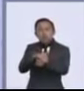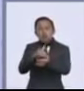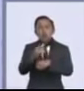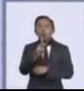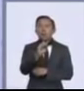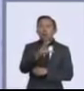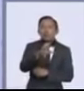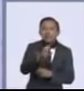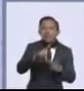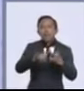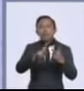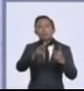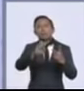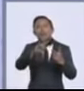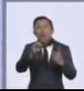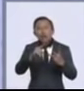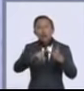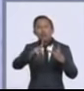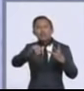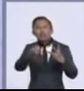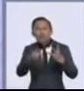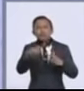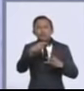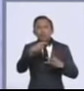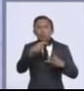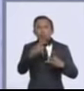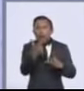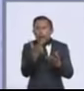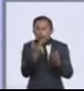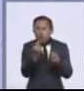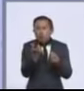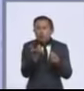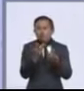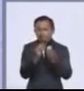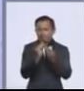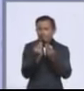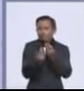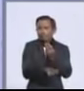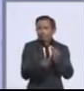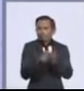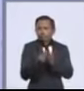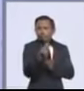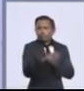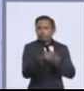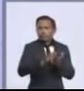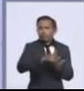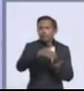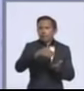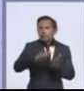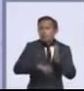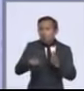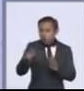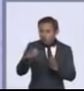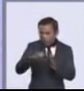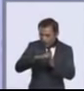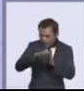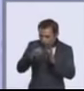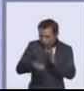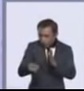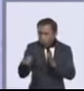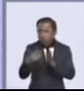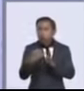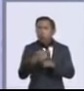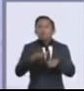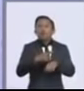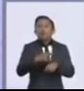recibiendo fajos de billetes en efectivo. Si su ejemplo es tan potente, ¿por qué no pudo contagiar a su secretario particular, a su secretario de